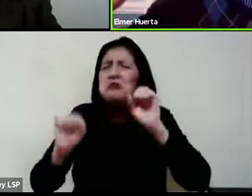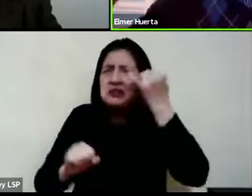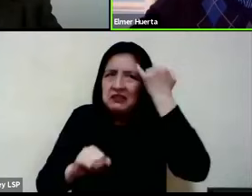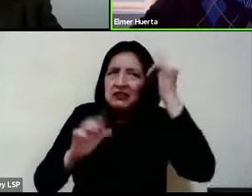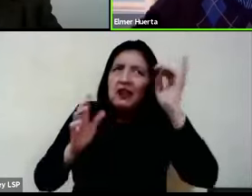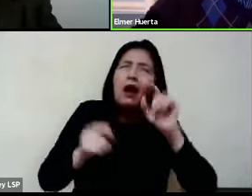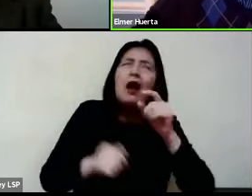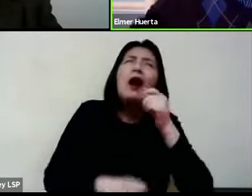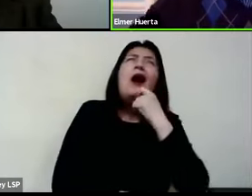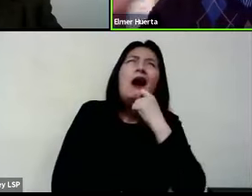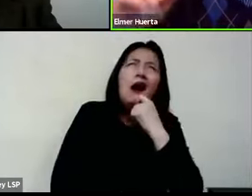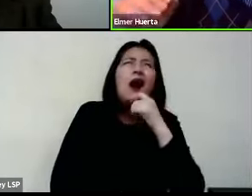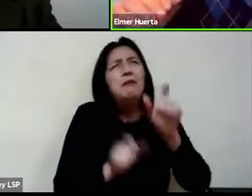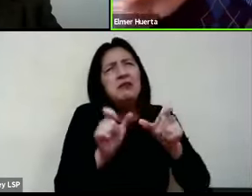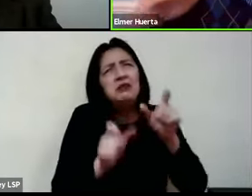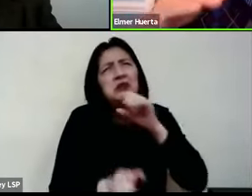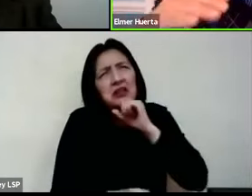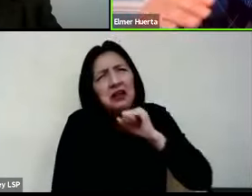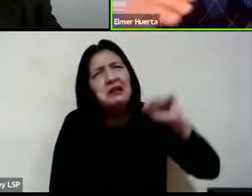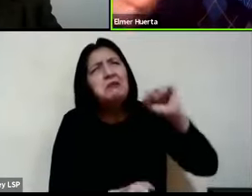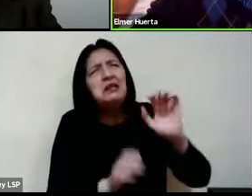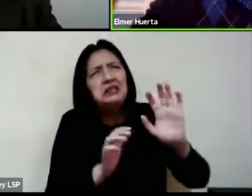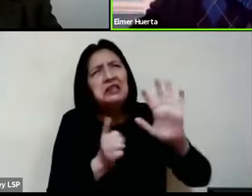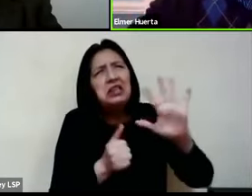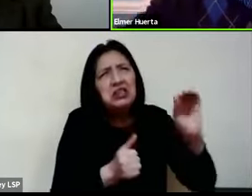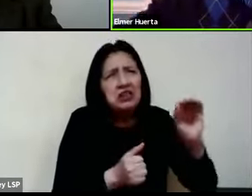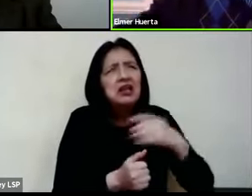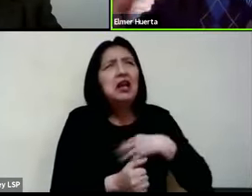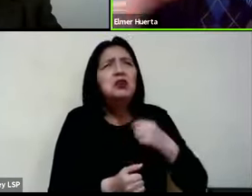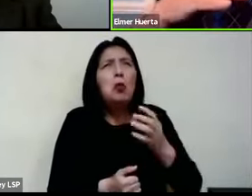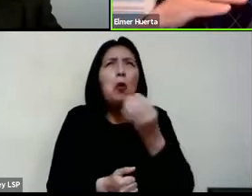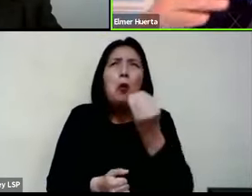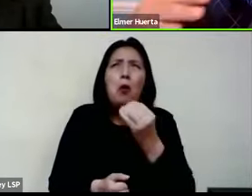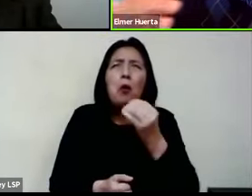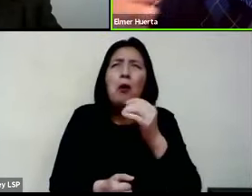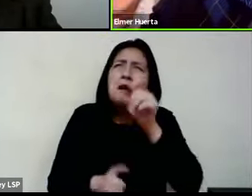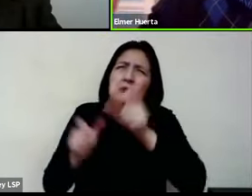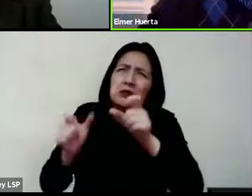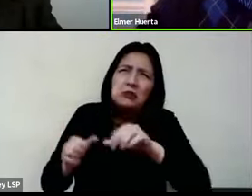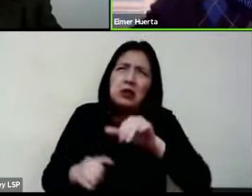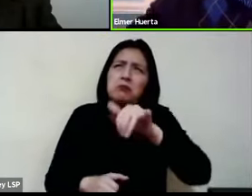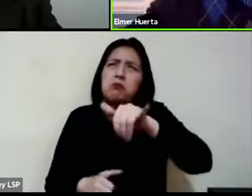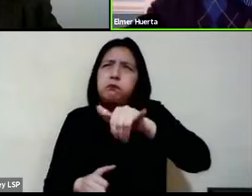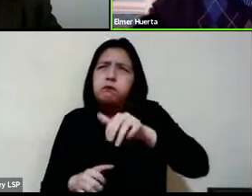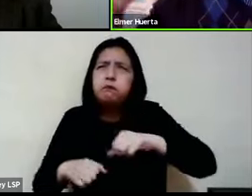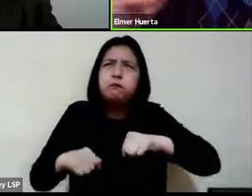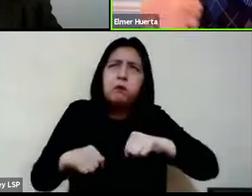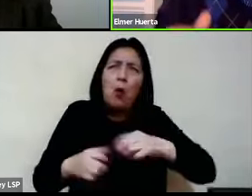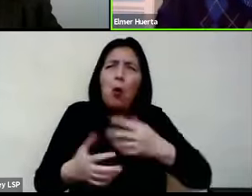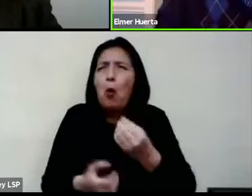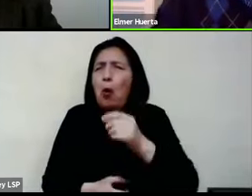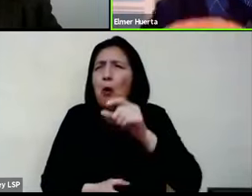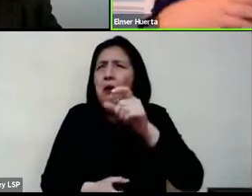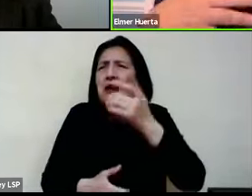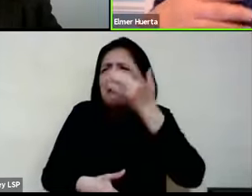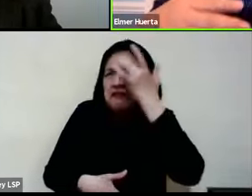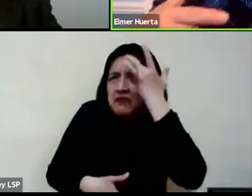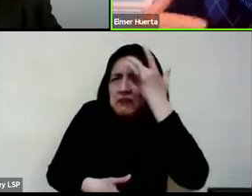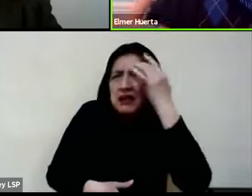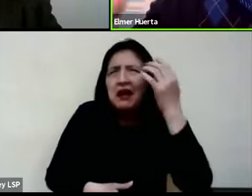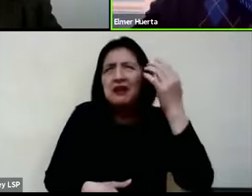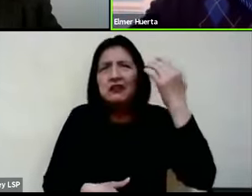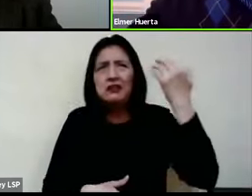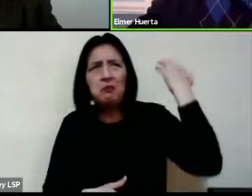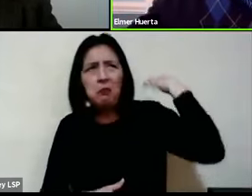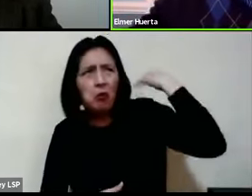son mayores de 60 años, las personas que son obesas, las personas que tienen enfermedades pulmonares crónicas, las